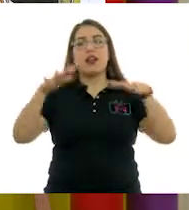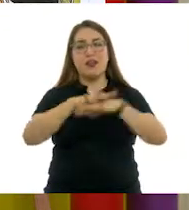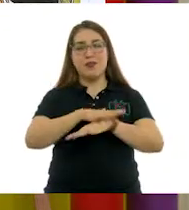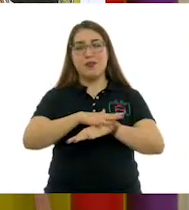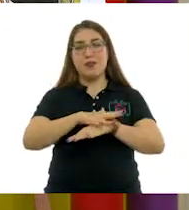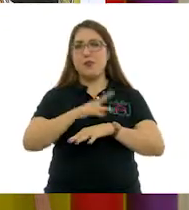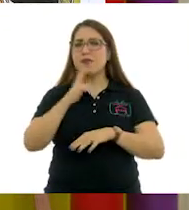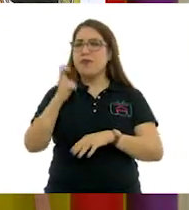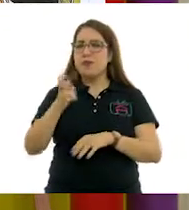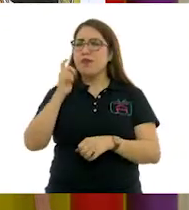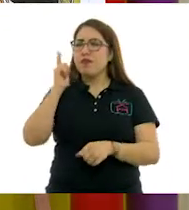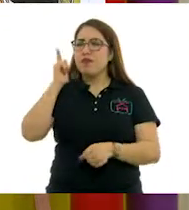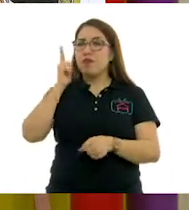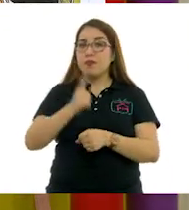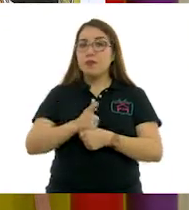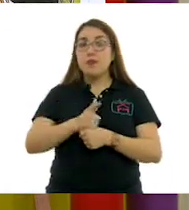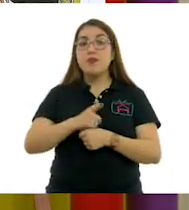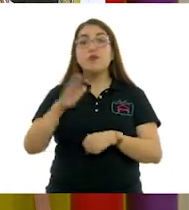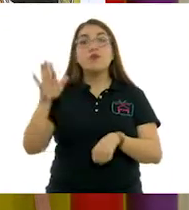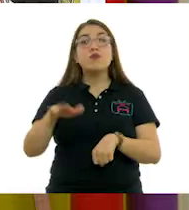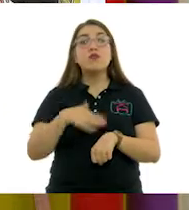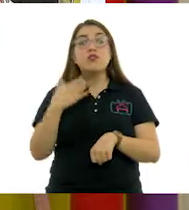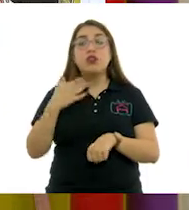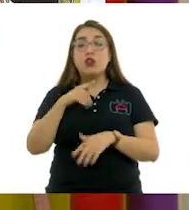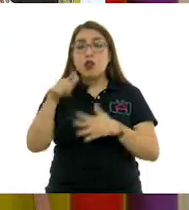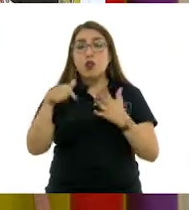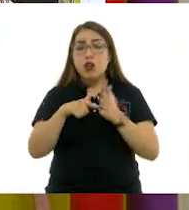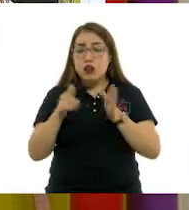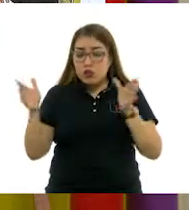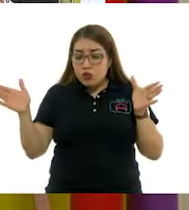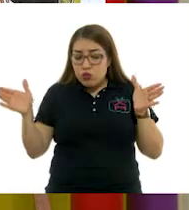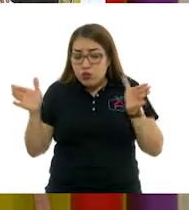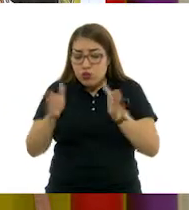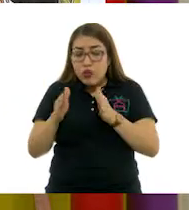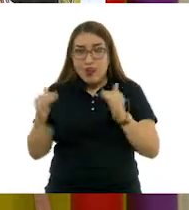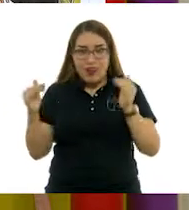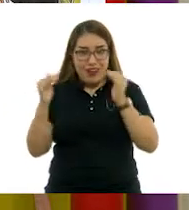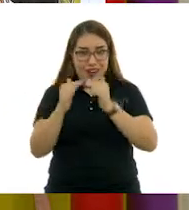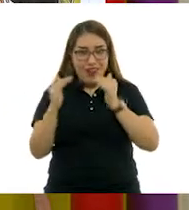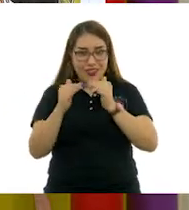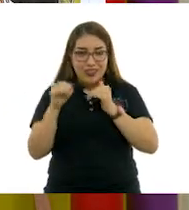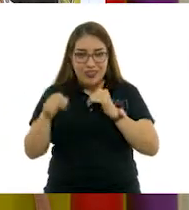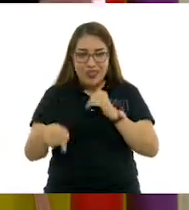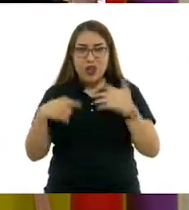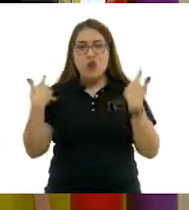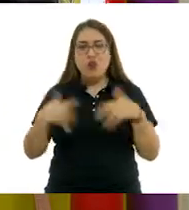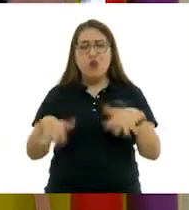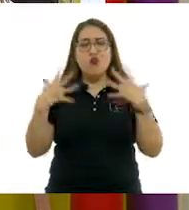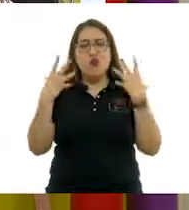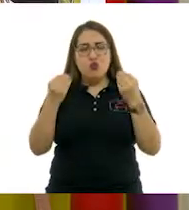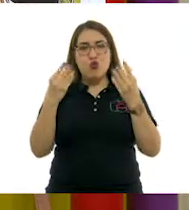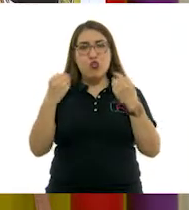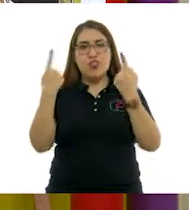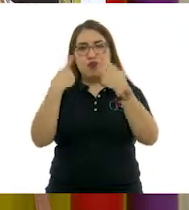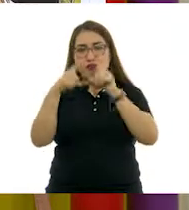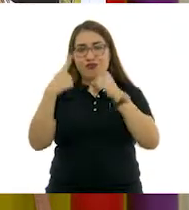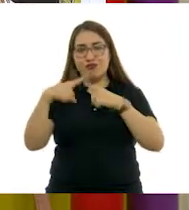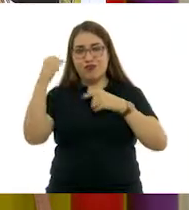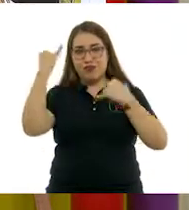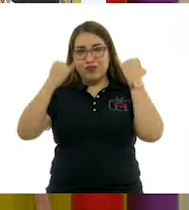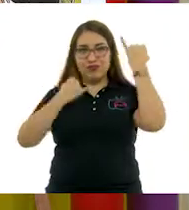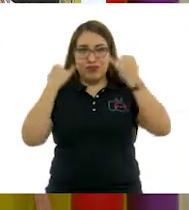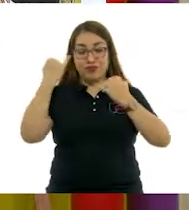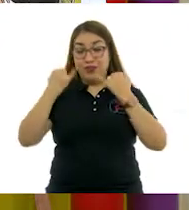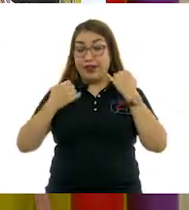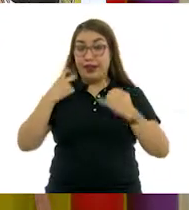hace darnos cuenta de que un espacio cerrado, como es nuestra casa, nos puede brindar muchas opciones y estar dentro